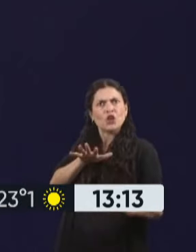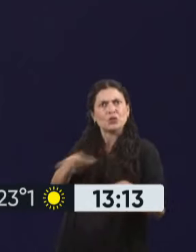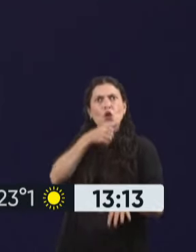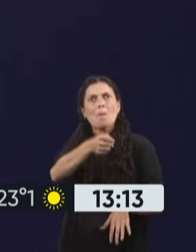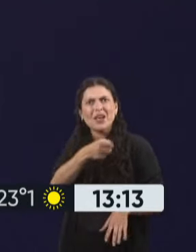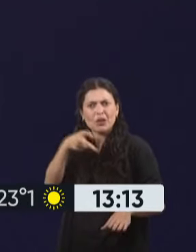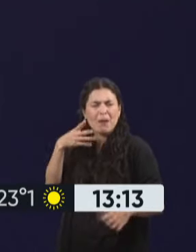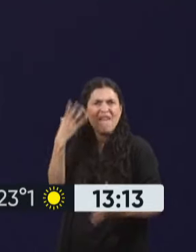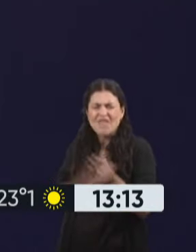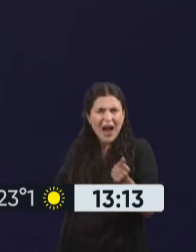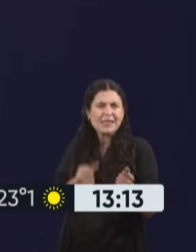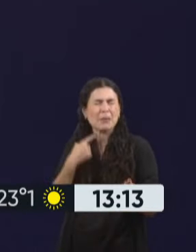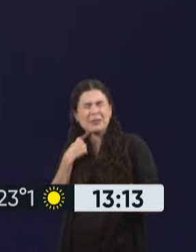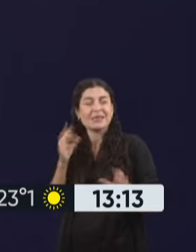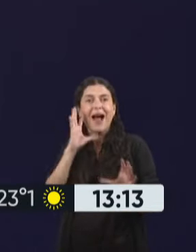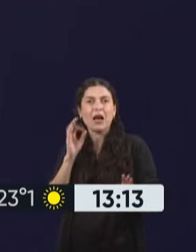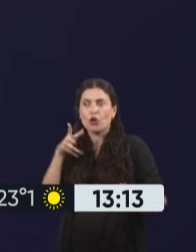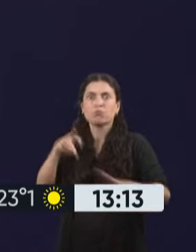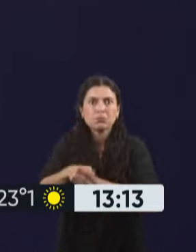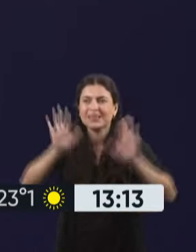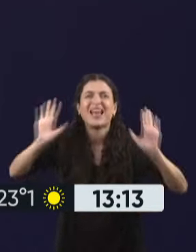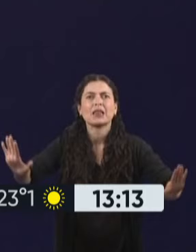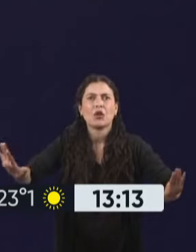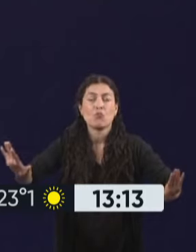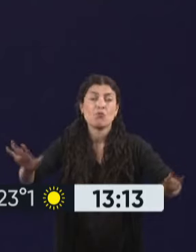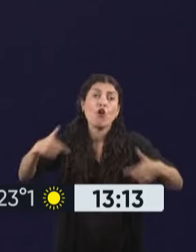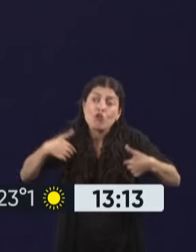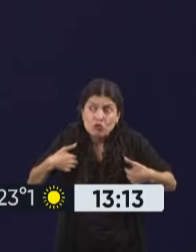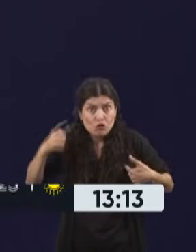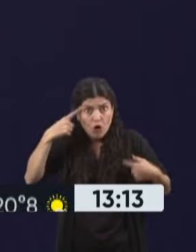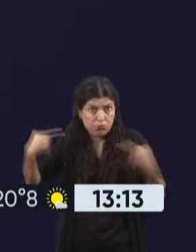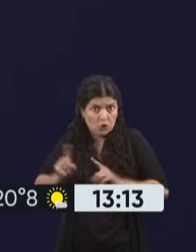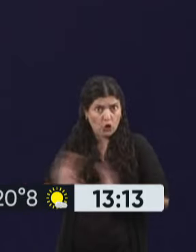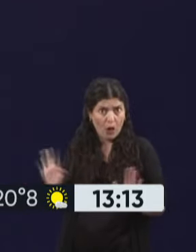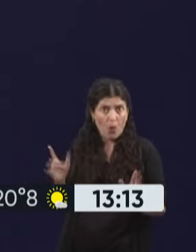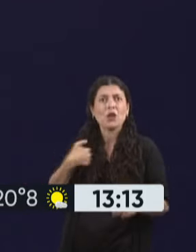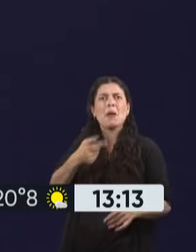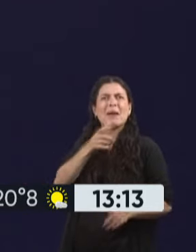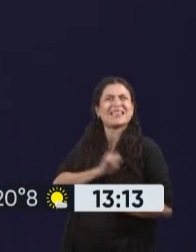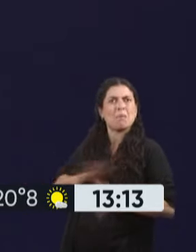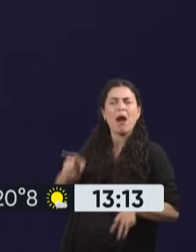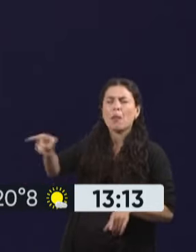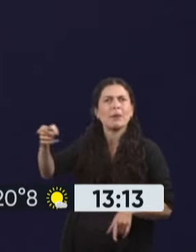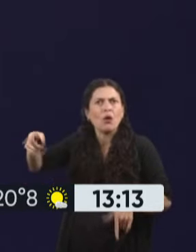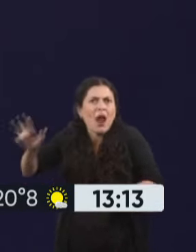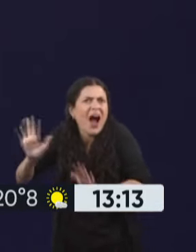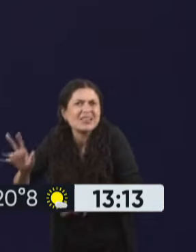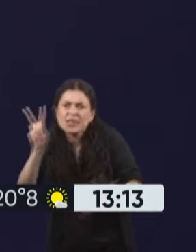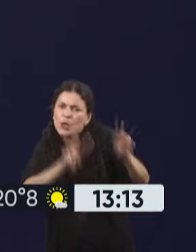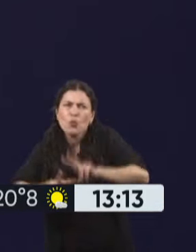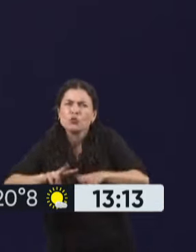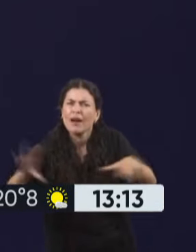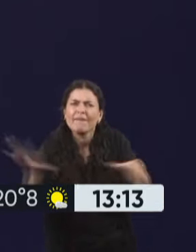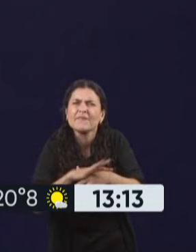tampoco. Y bueno, y se cortó la entrevista y se continuó y no hubo mucho más que